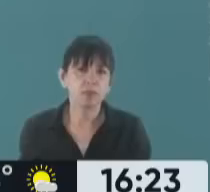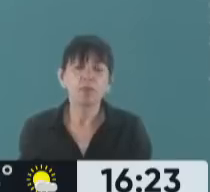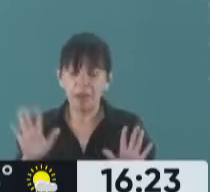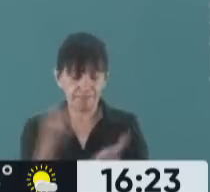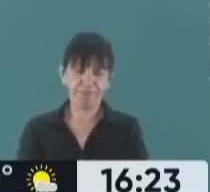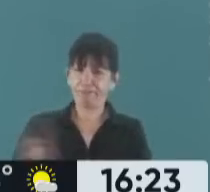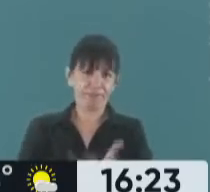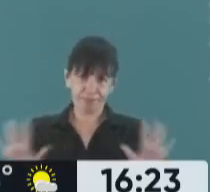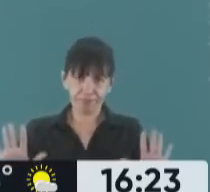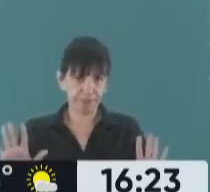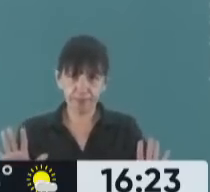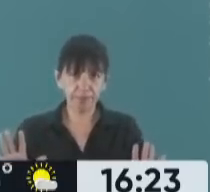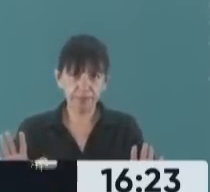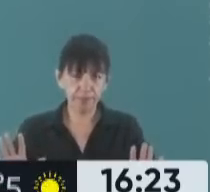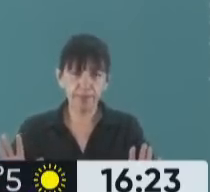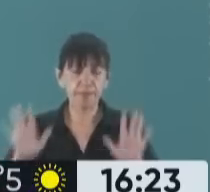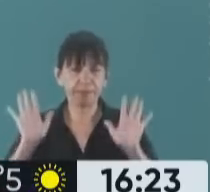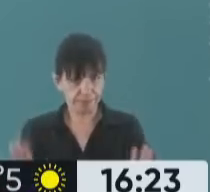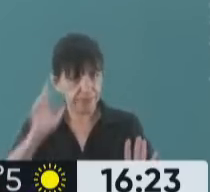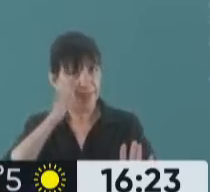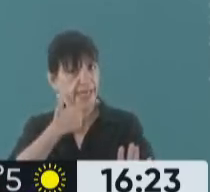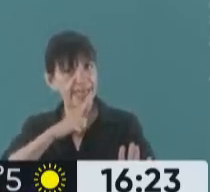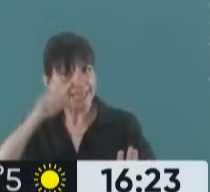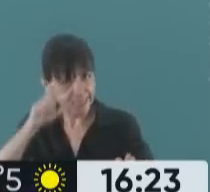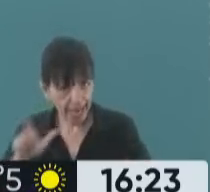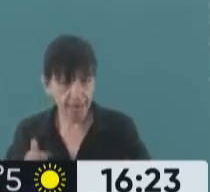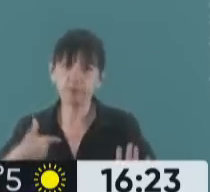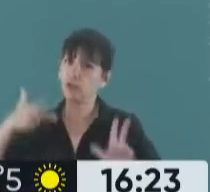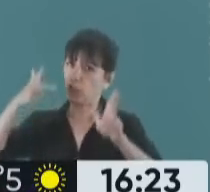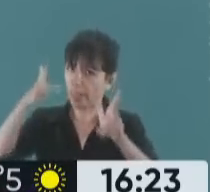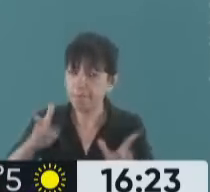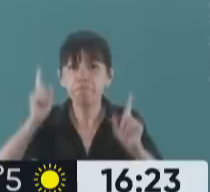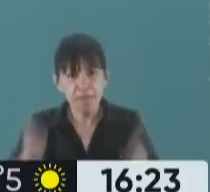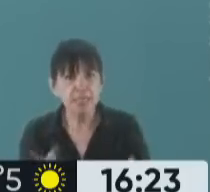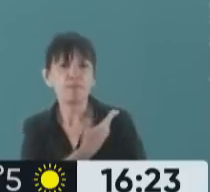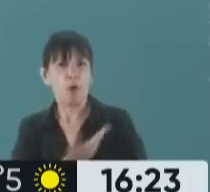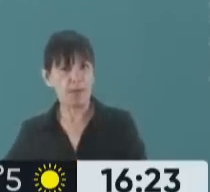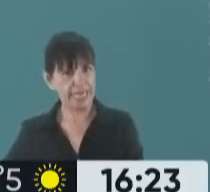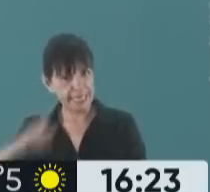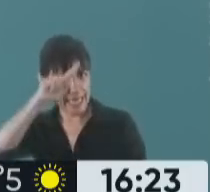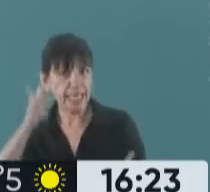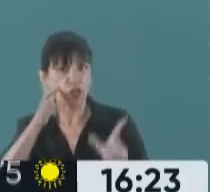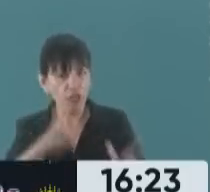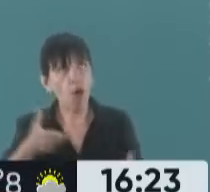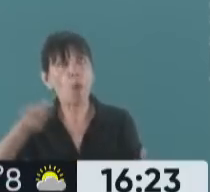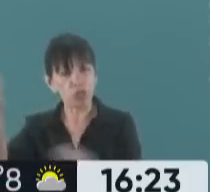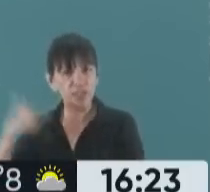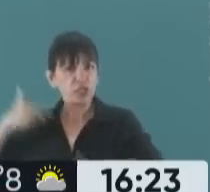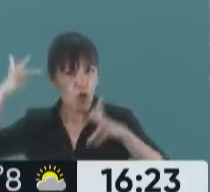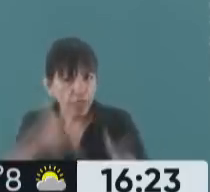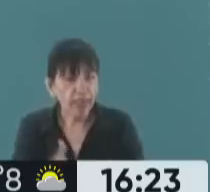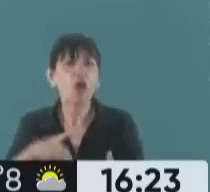Vamos de nuevo. Así termina la pregunta. Estela, te estoy diciendo, como ya dijo el presidente, como ya dije yo en una cantidad de oportunidades, que todo